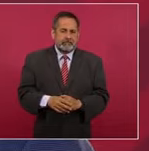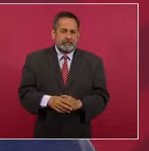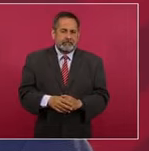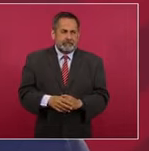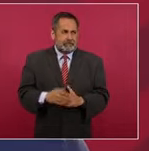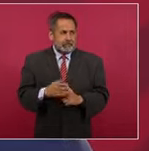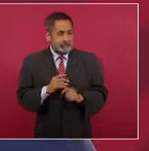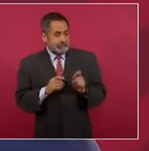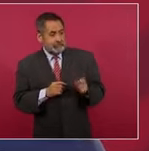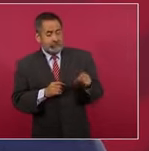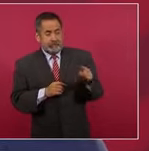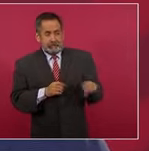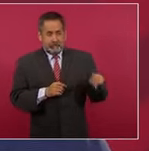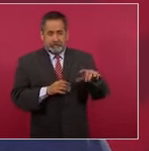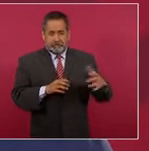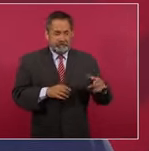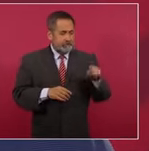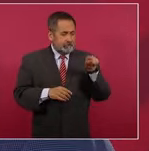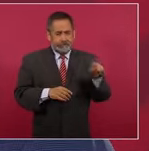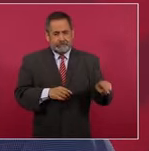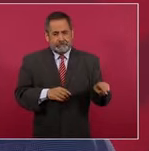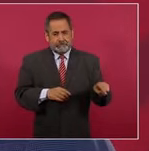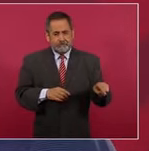Porque además de ser